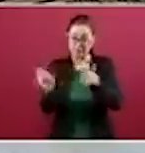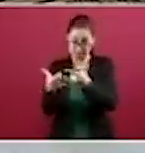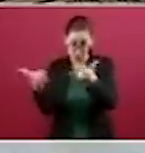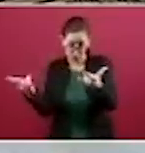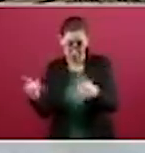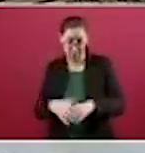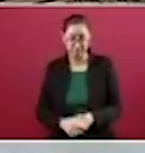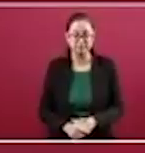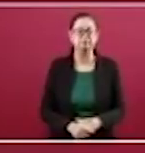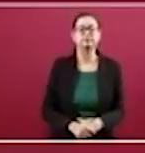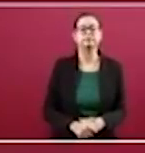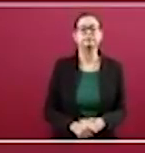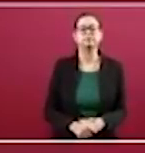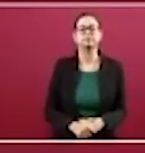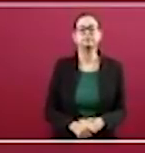Bueno,